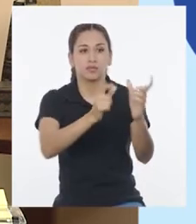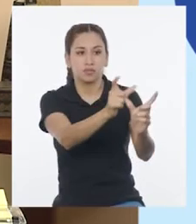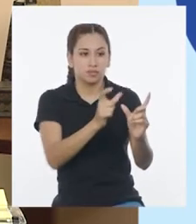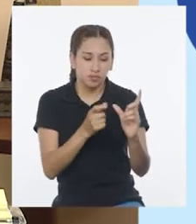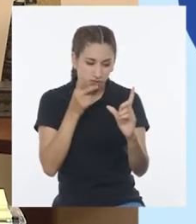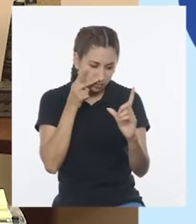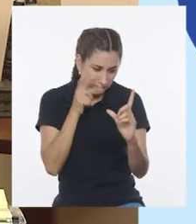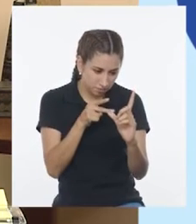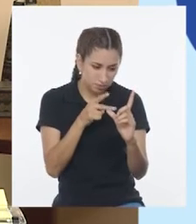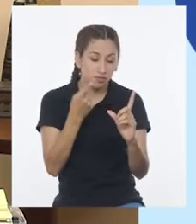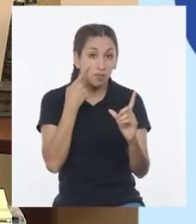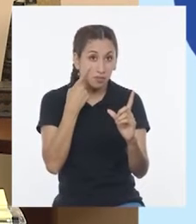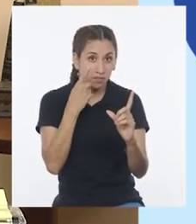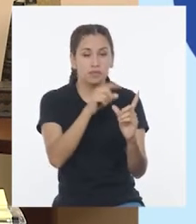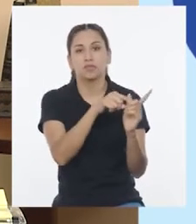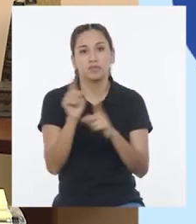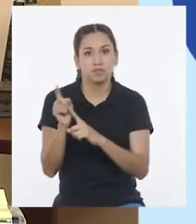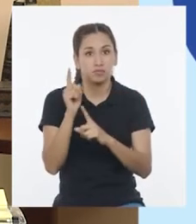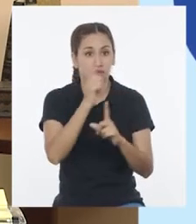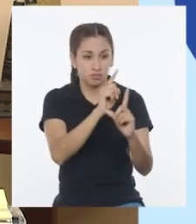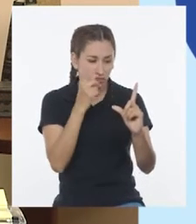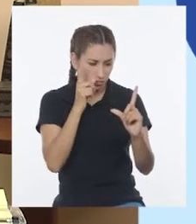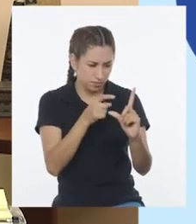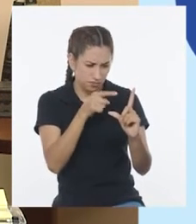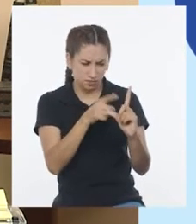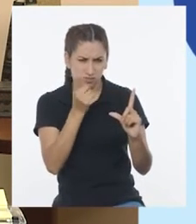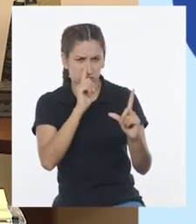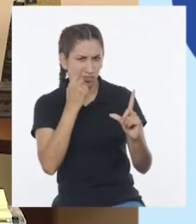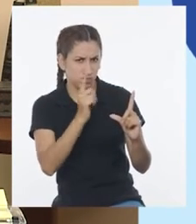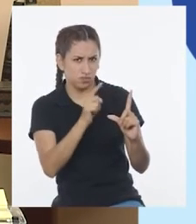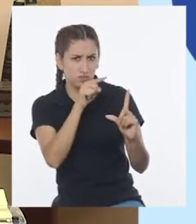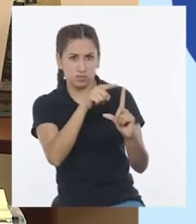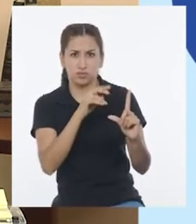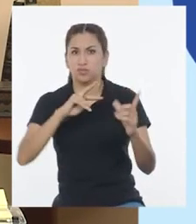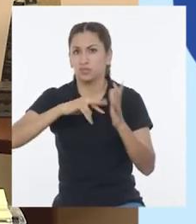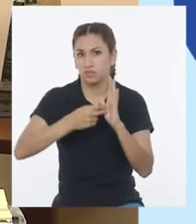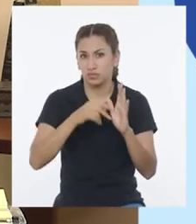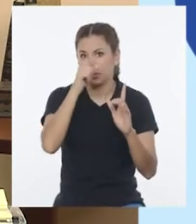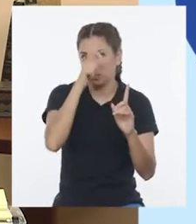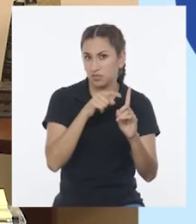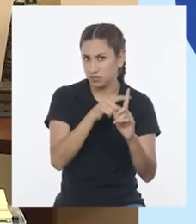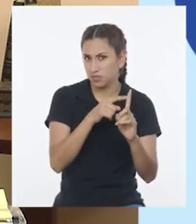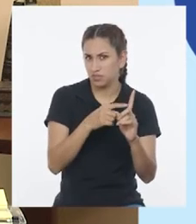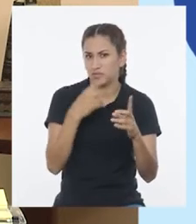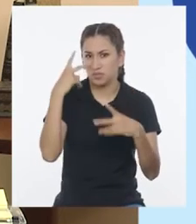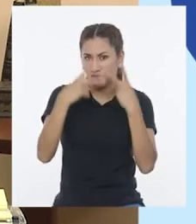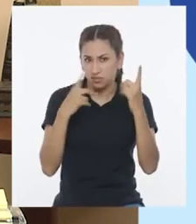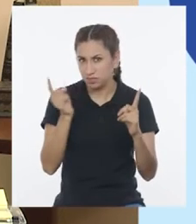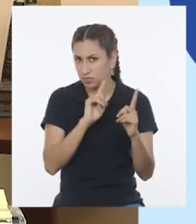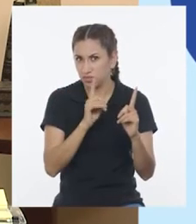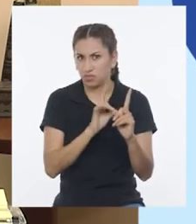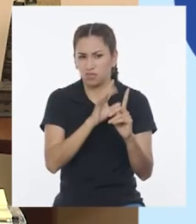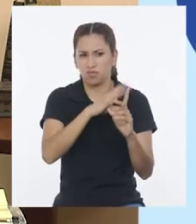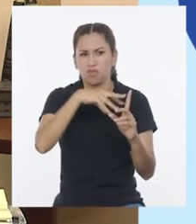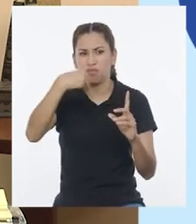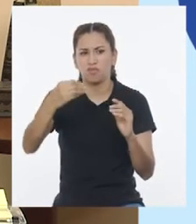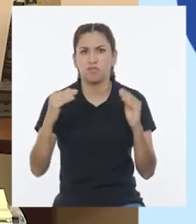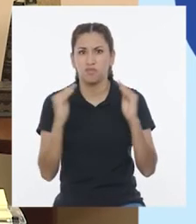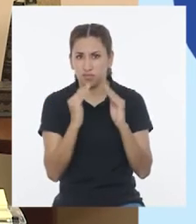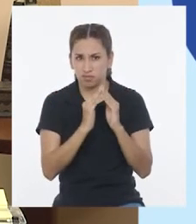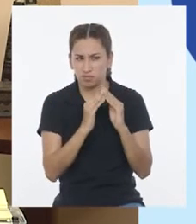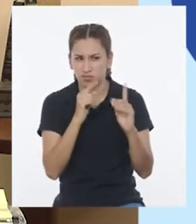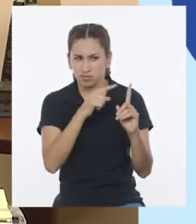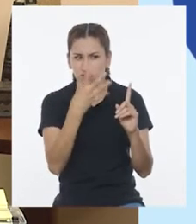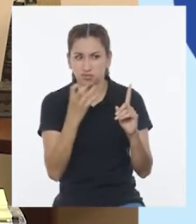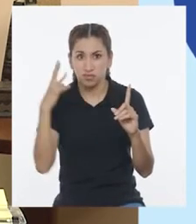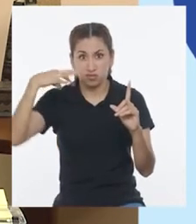a los desconocidos que transitan por la comunidad. Si los miembros de la ronda están convencidos de que los motivos de la